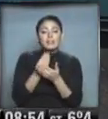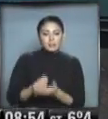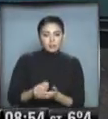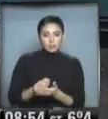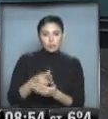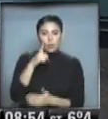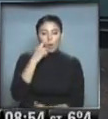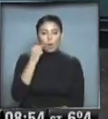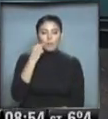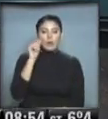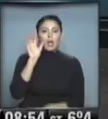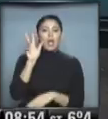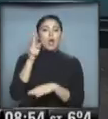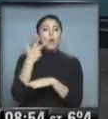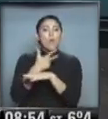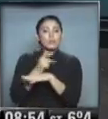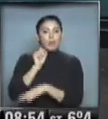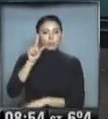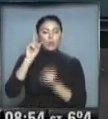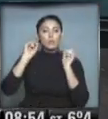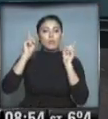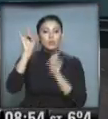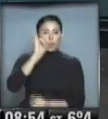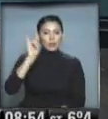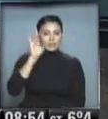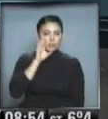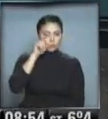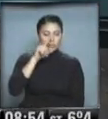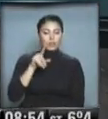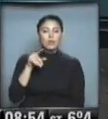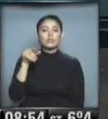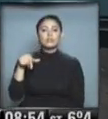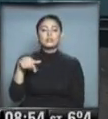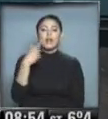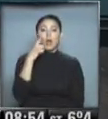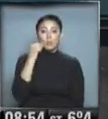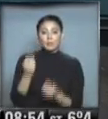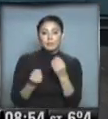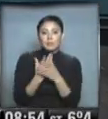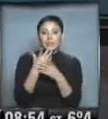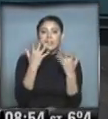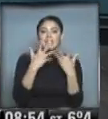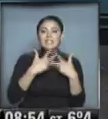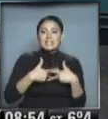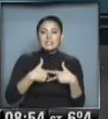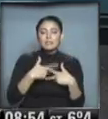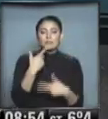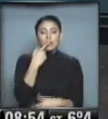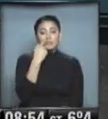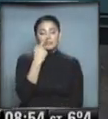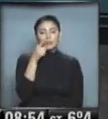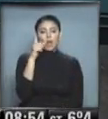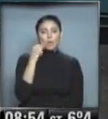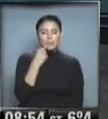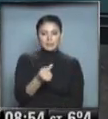un guatemalteco profesor de una universidad de los eeuu que inventó este sistema y fue muy útil pero él